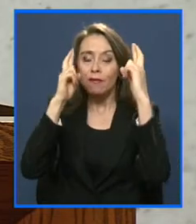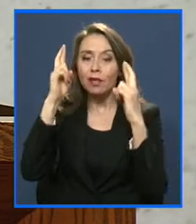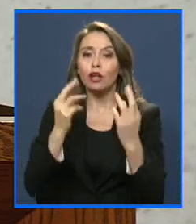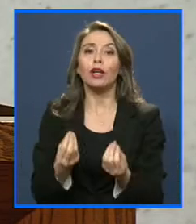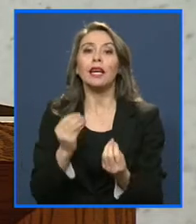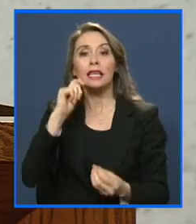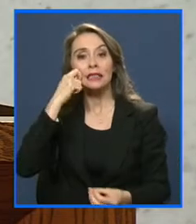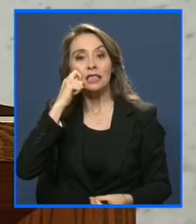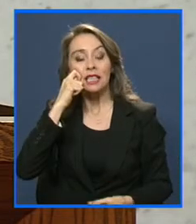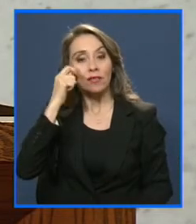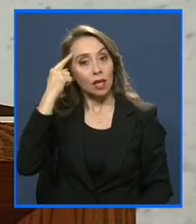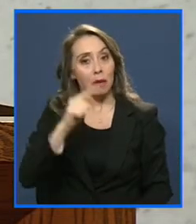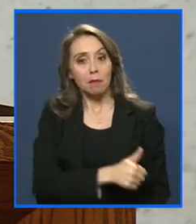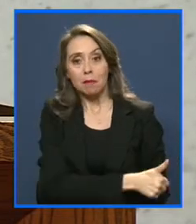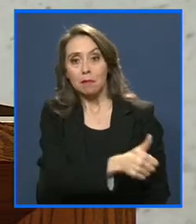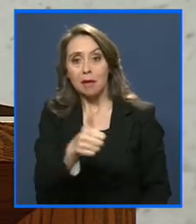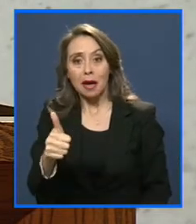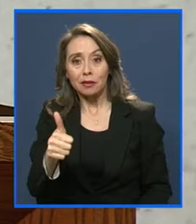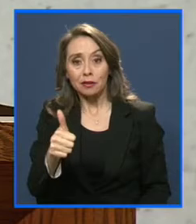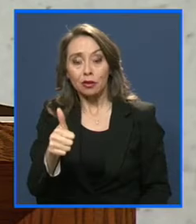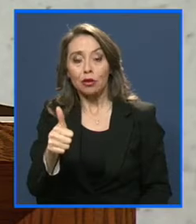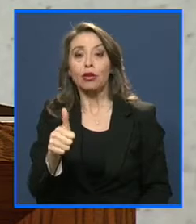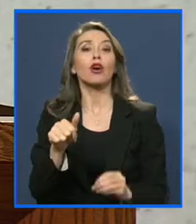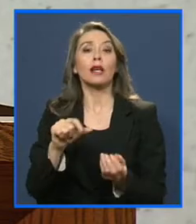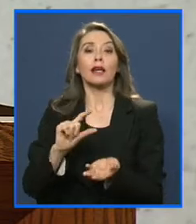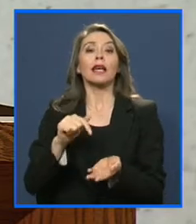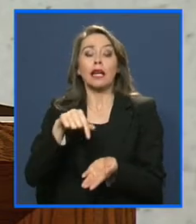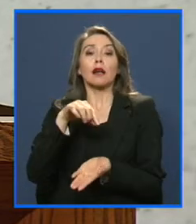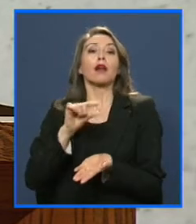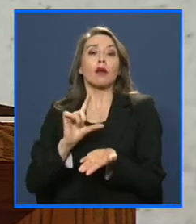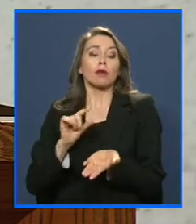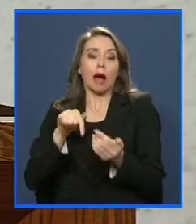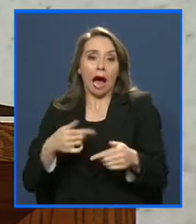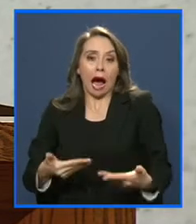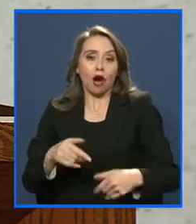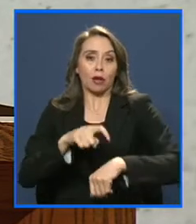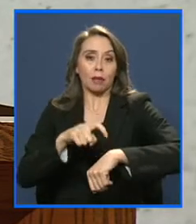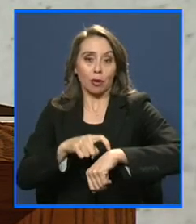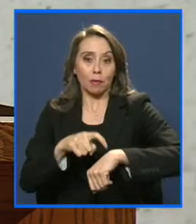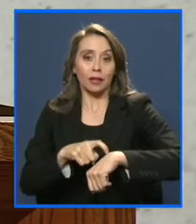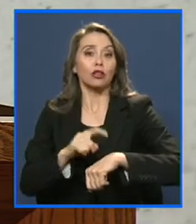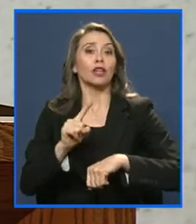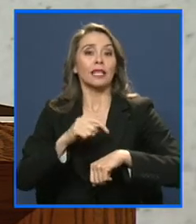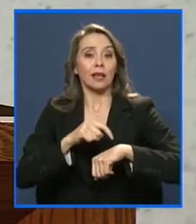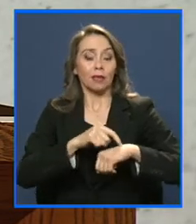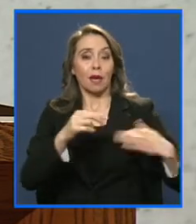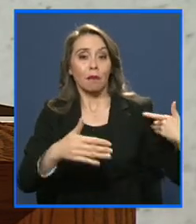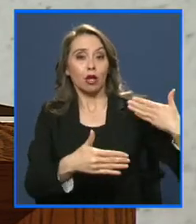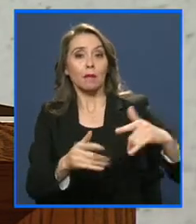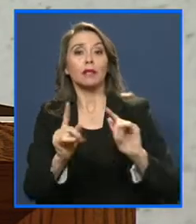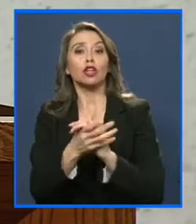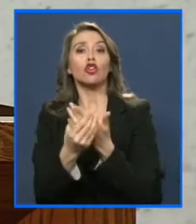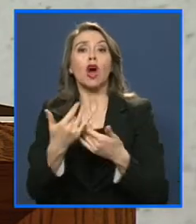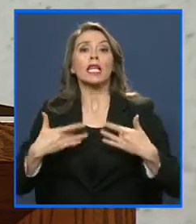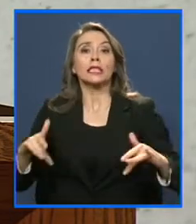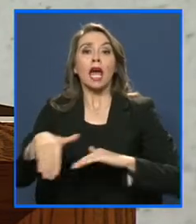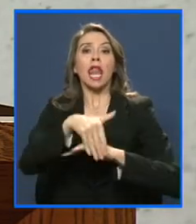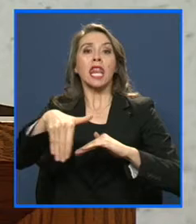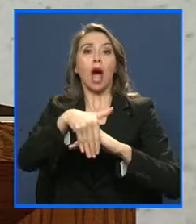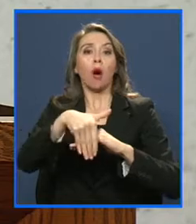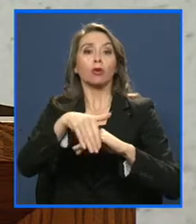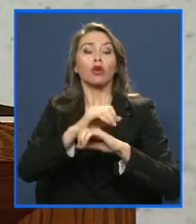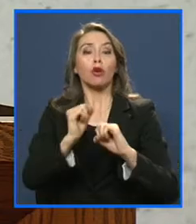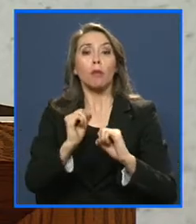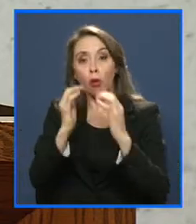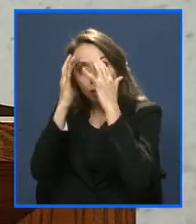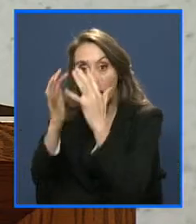para todos el punto en que nos encontramos porque ni el tiempo que pasa es neutro ni se puede dejar de atender lo